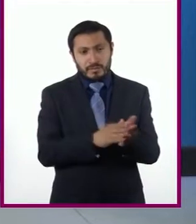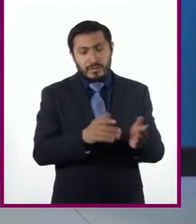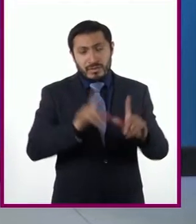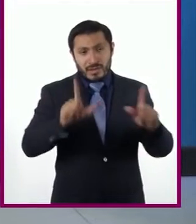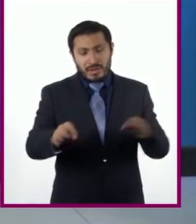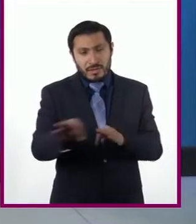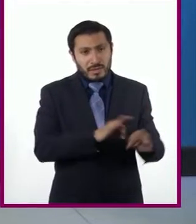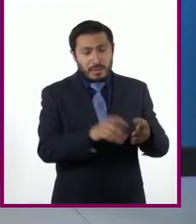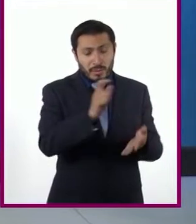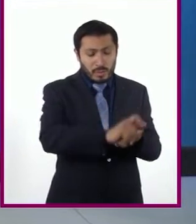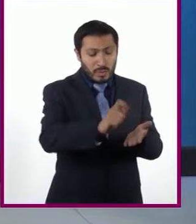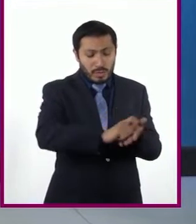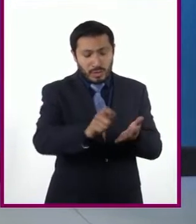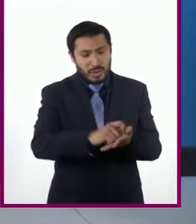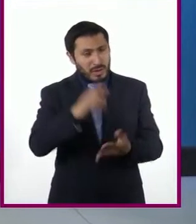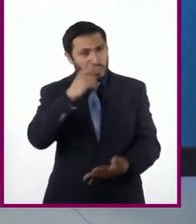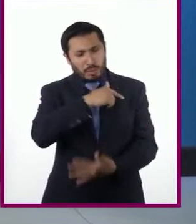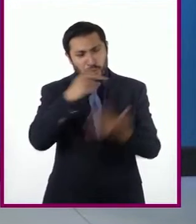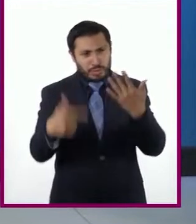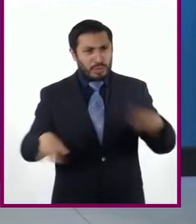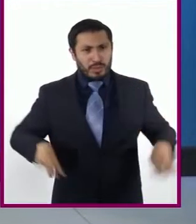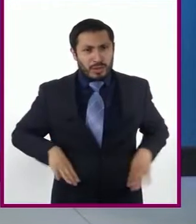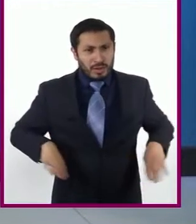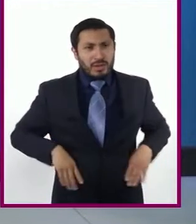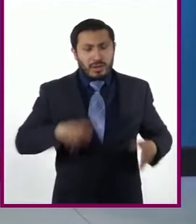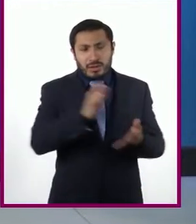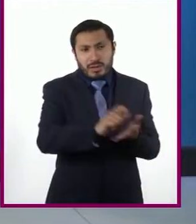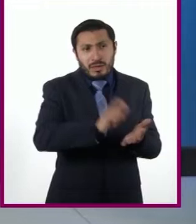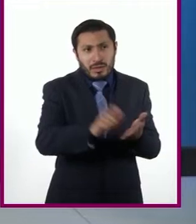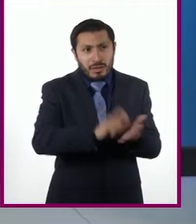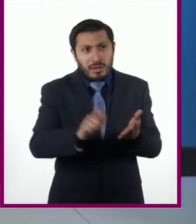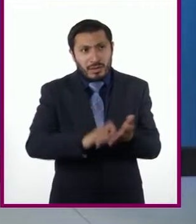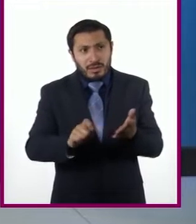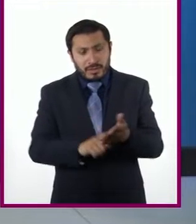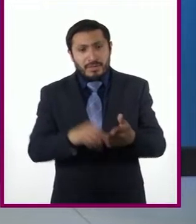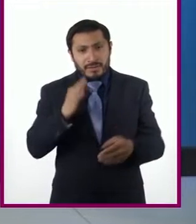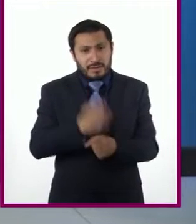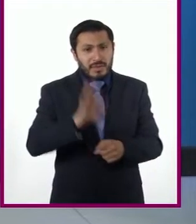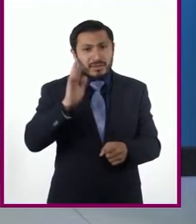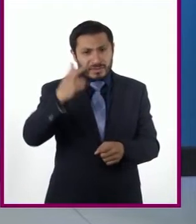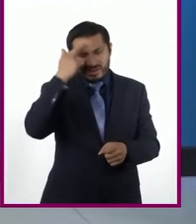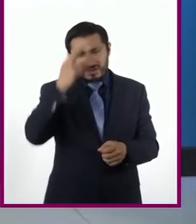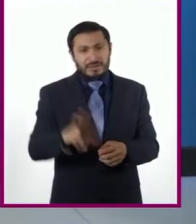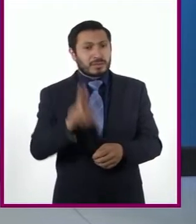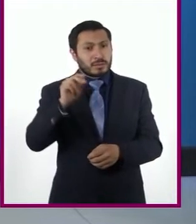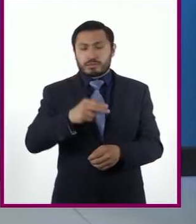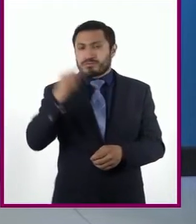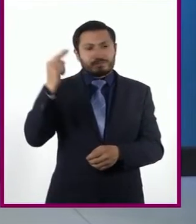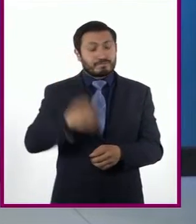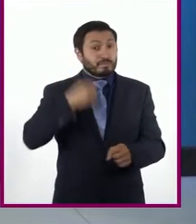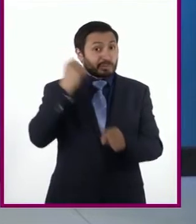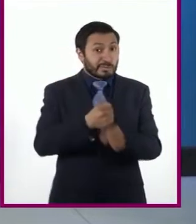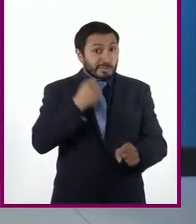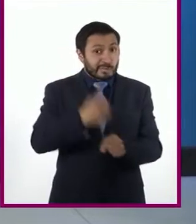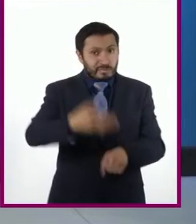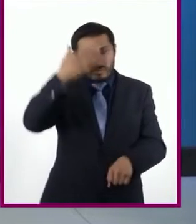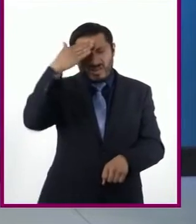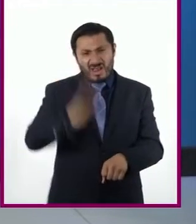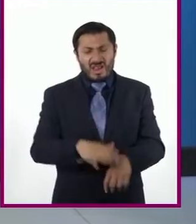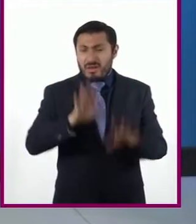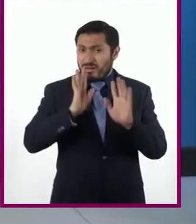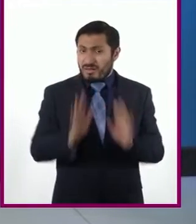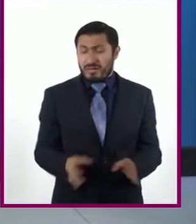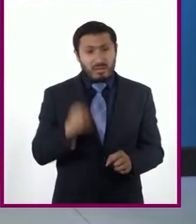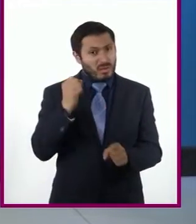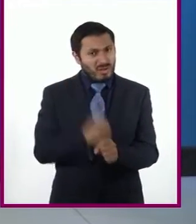trabajo con todas las características y propiedades que acabamos de recordar. No es necesario aprenderse de memoria toda esta